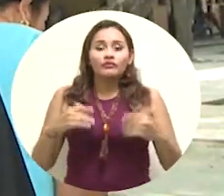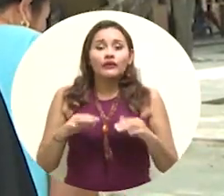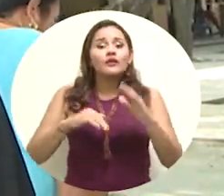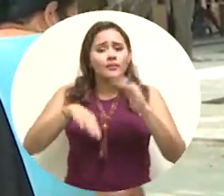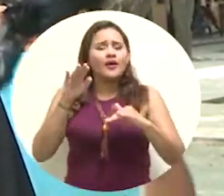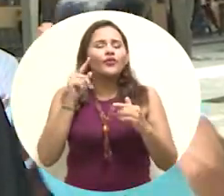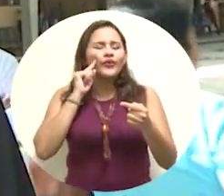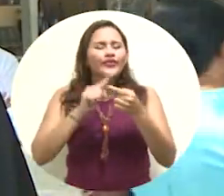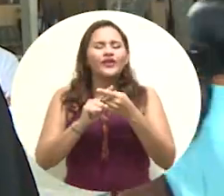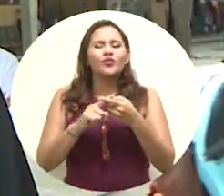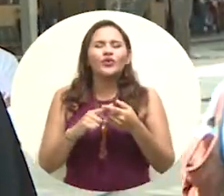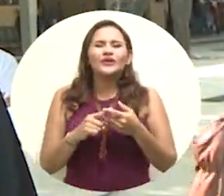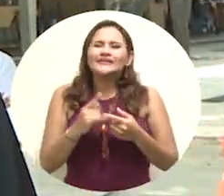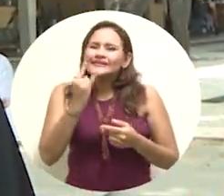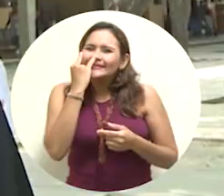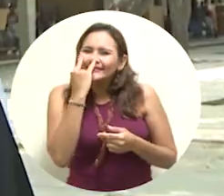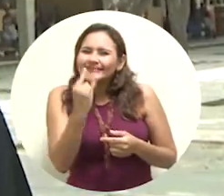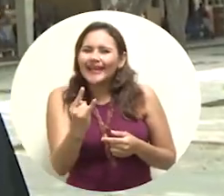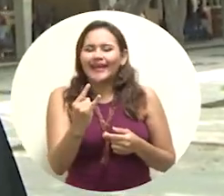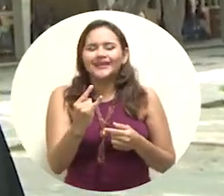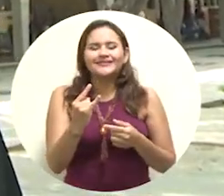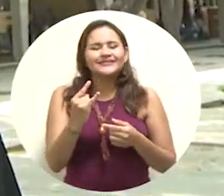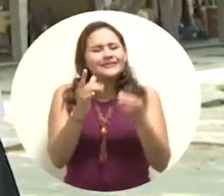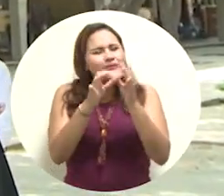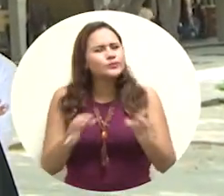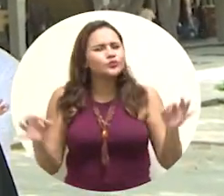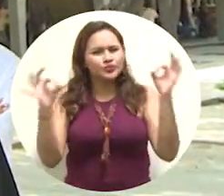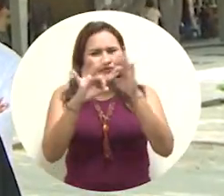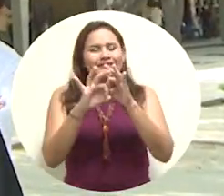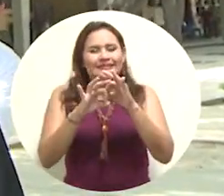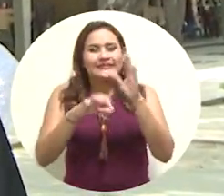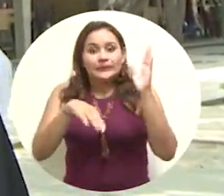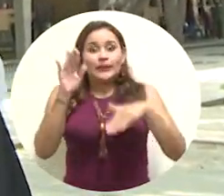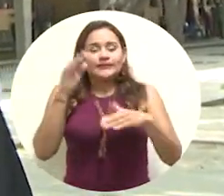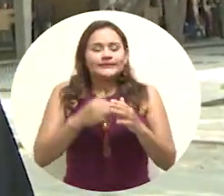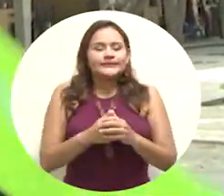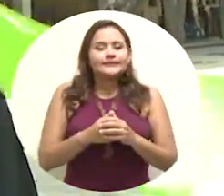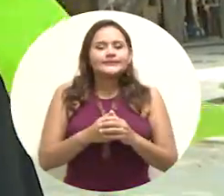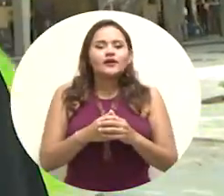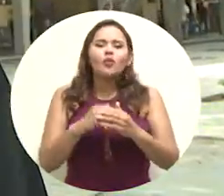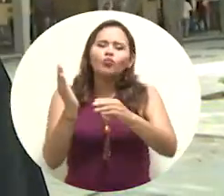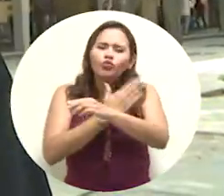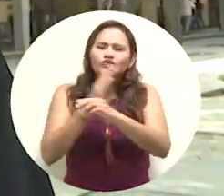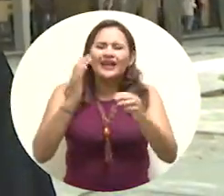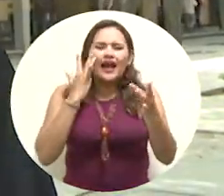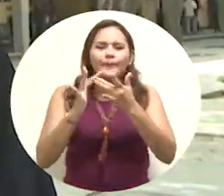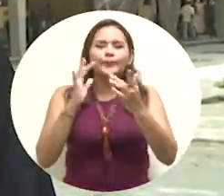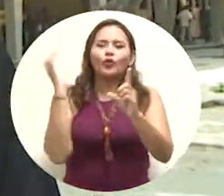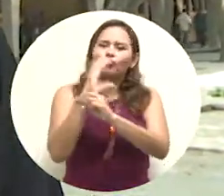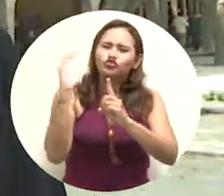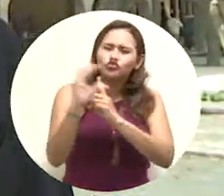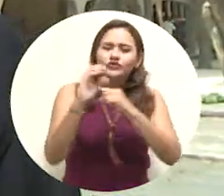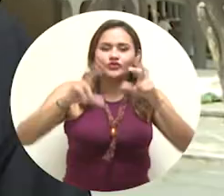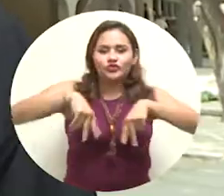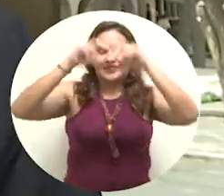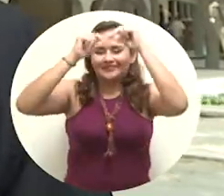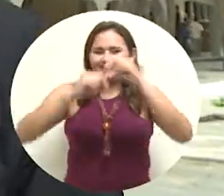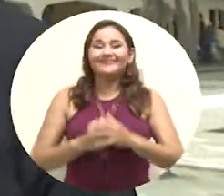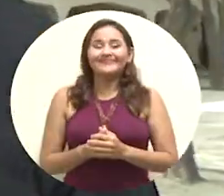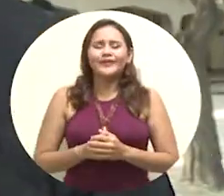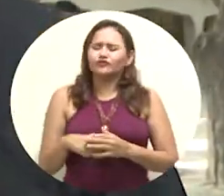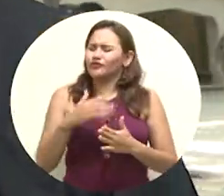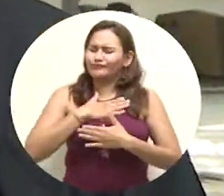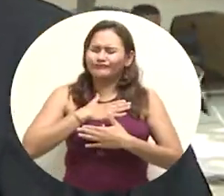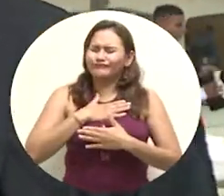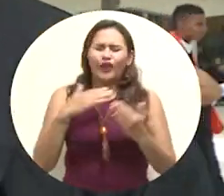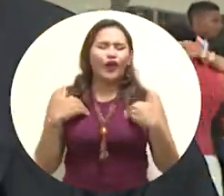pues el interés de educarse en la música como parte importante de la formación de la cultura y de una sociedad. Entonces, muy complacido por